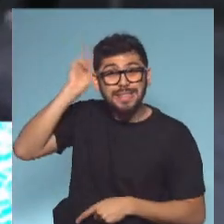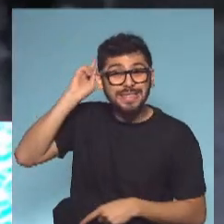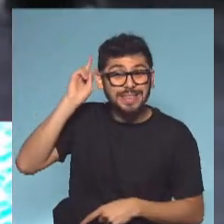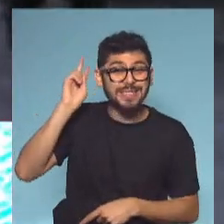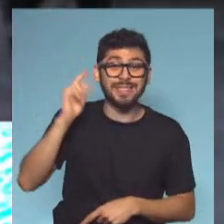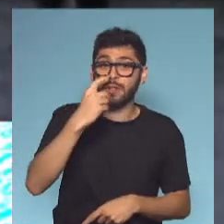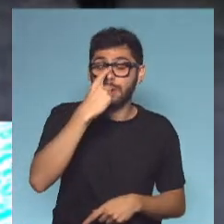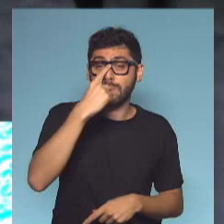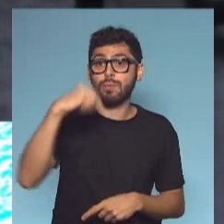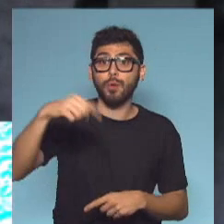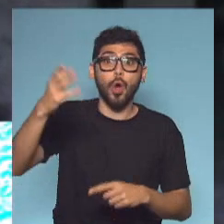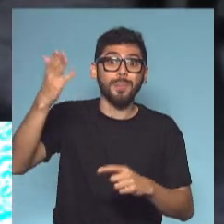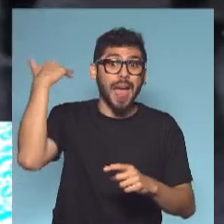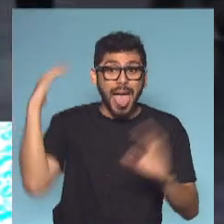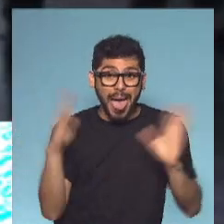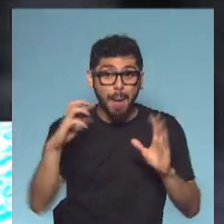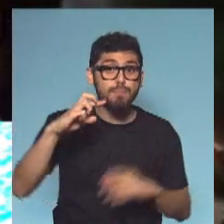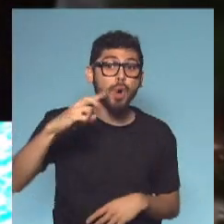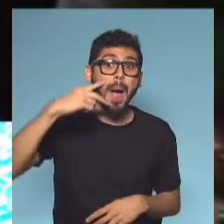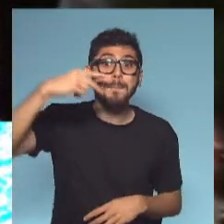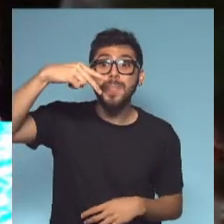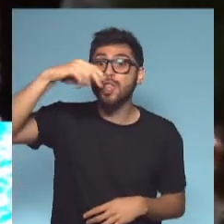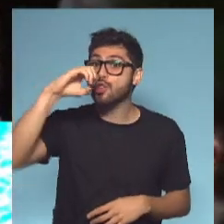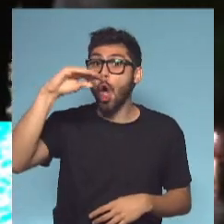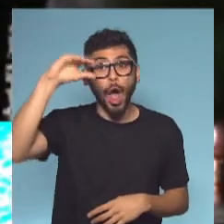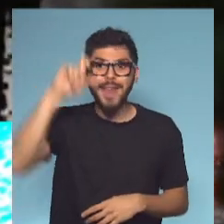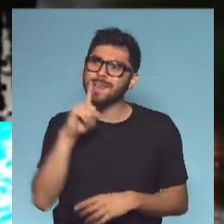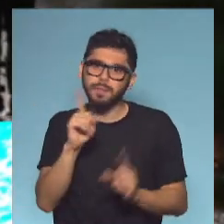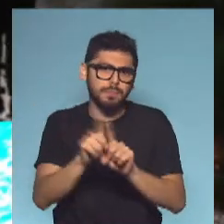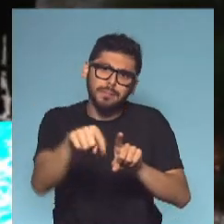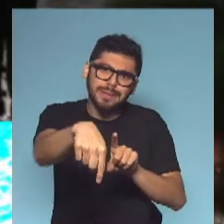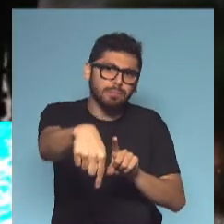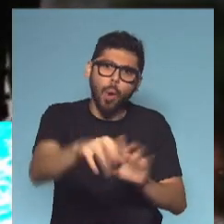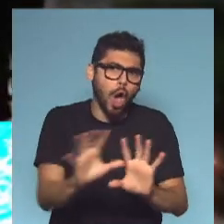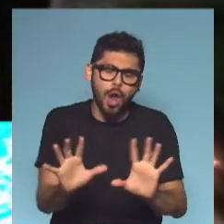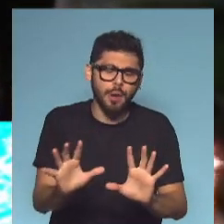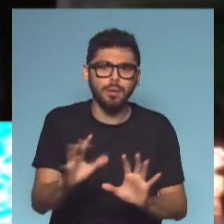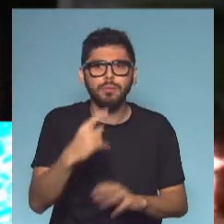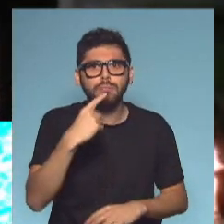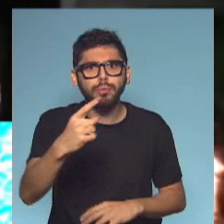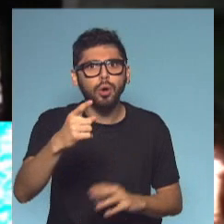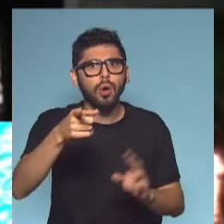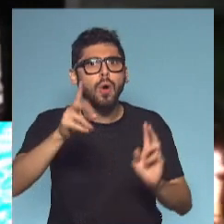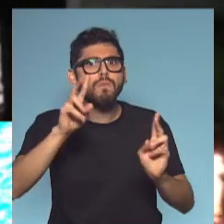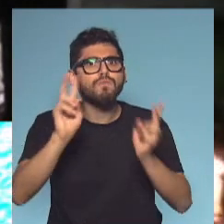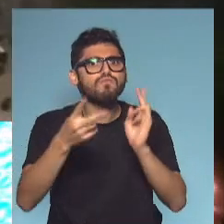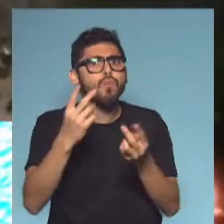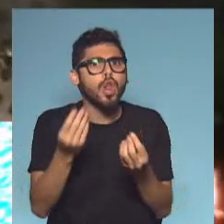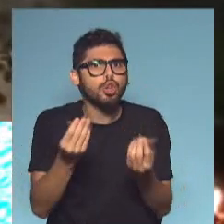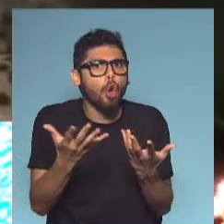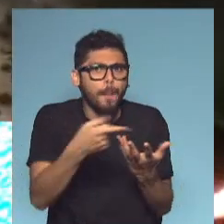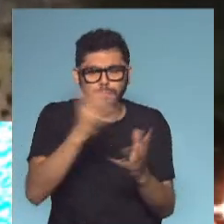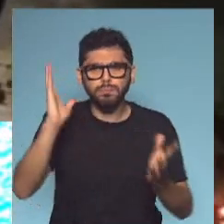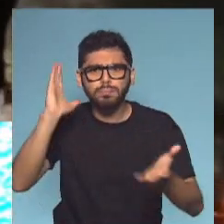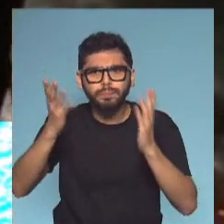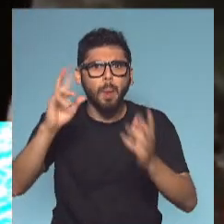ejemplo, Videla o Pinochet. Así está en Colombia ahora mismo. Y, para, y en ese marco, ¿cómo fueron las muertes? La represión